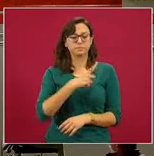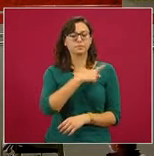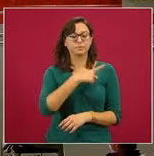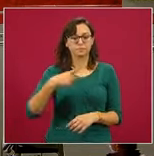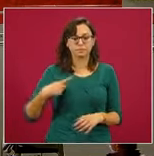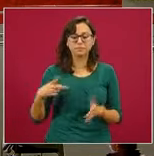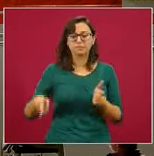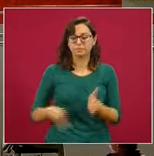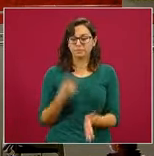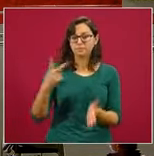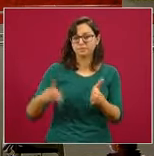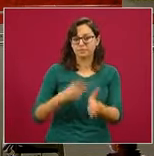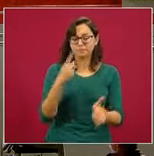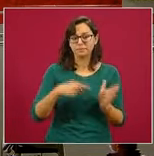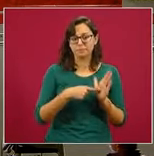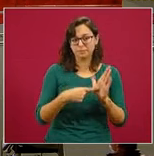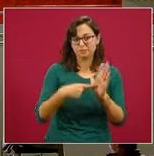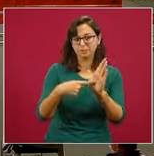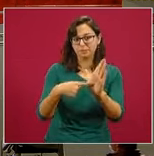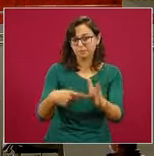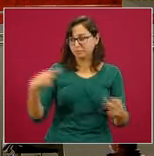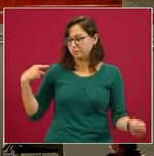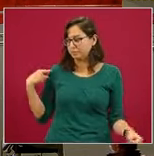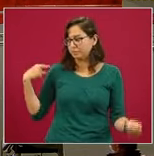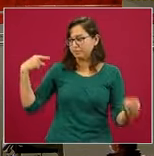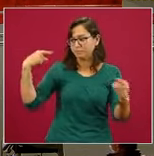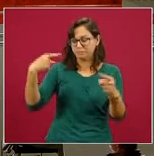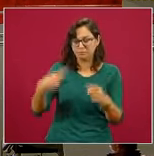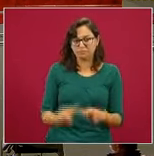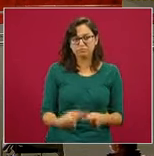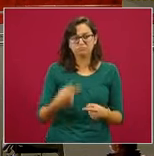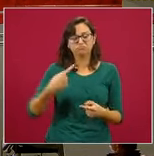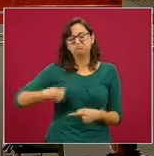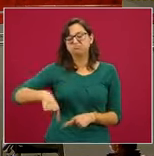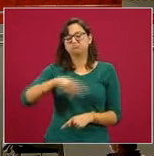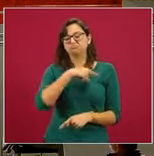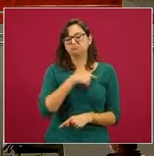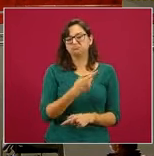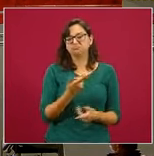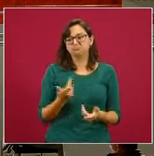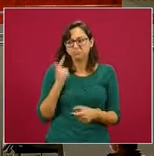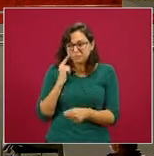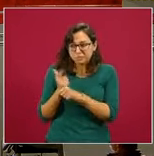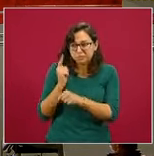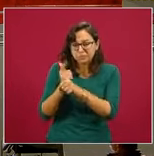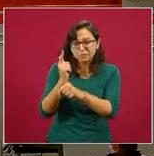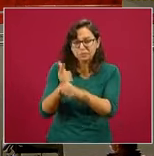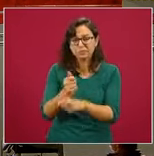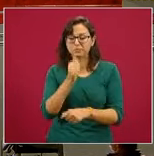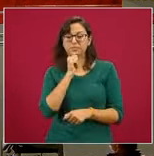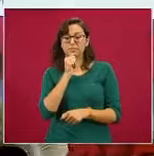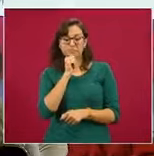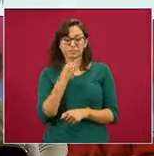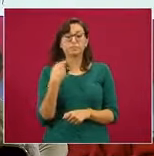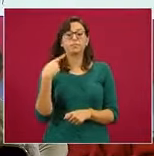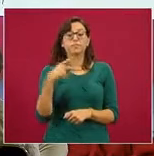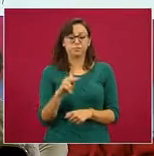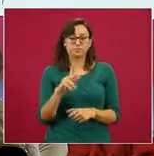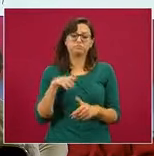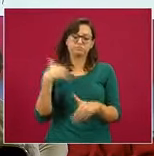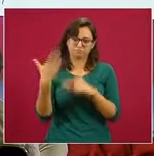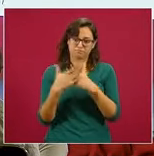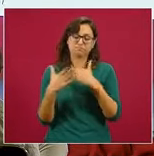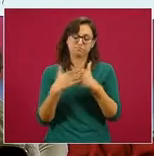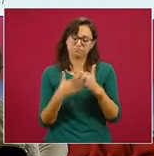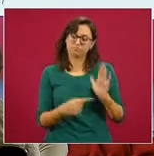en México y hasta el momento hemos encontrado que no estamos viendo. Sin embargo, este resultado lo tendremos posteriormente